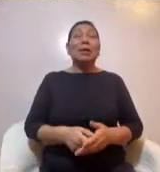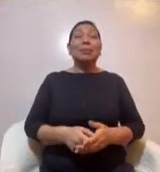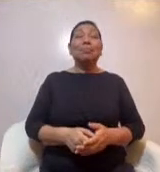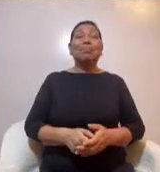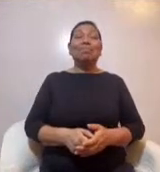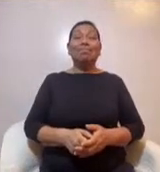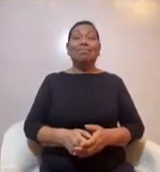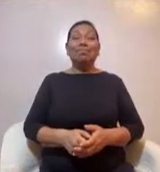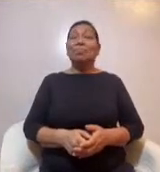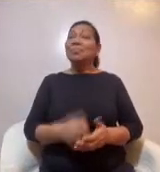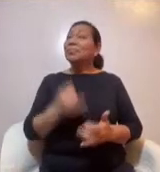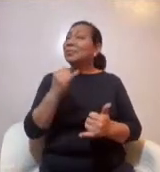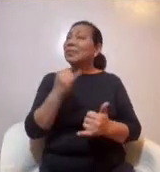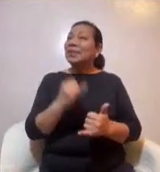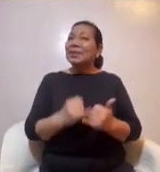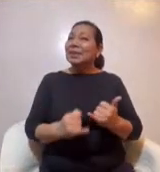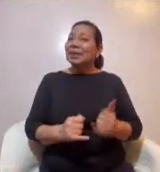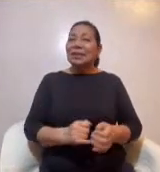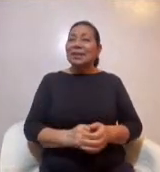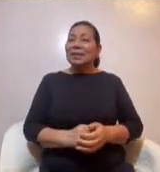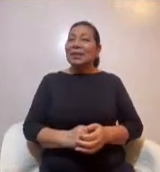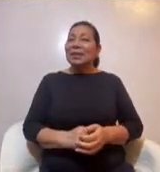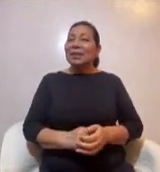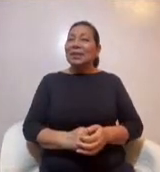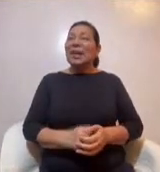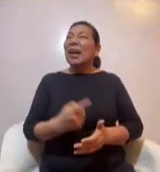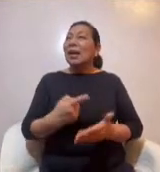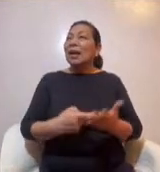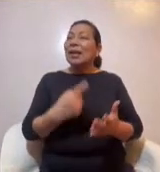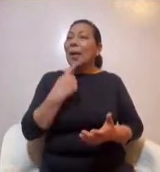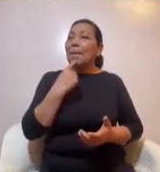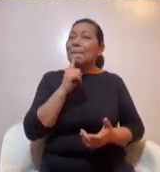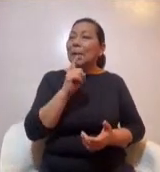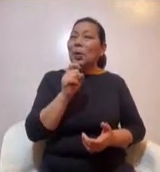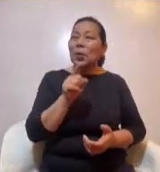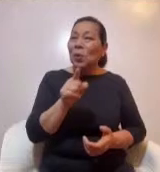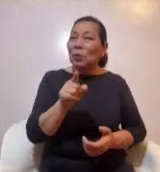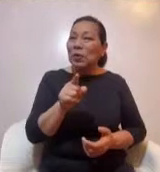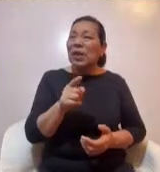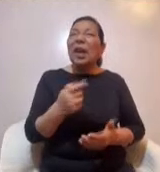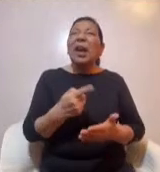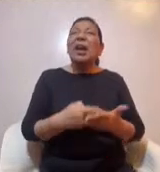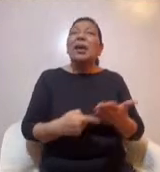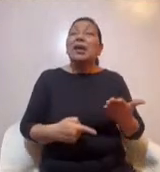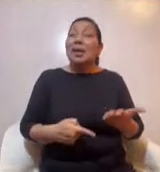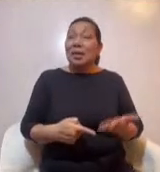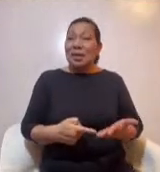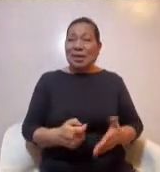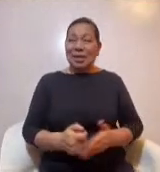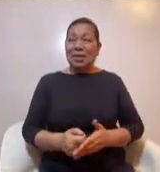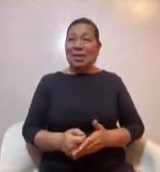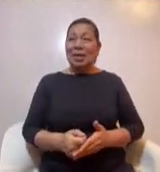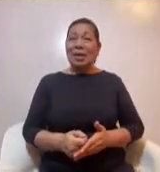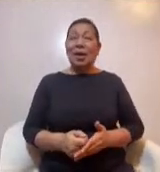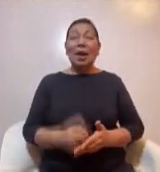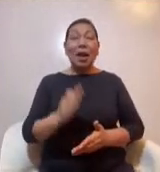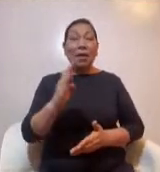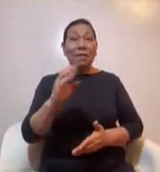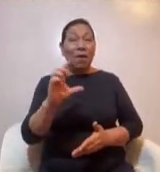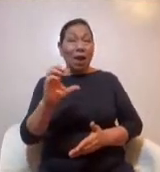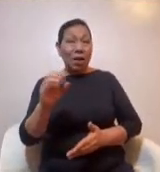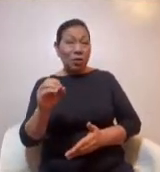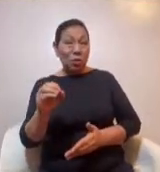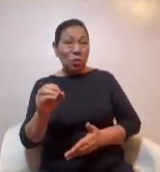de las mujeres. Finalmente, doctora Isabel, quería preguntarle qué aspectos